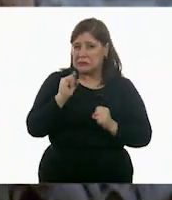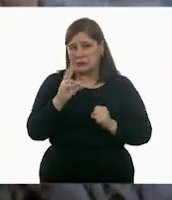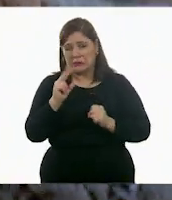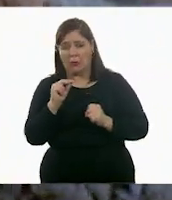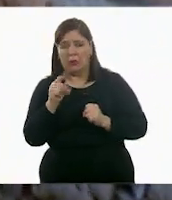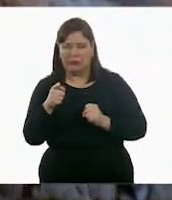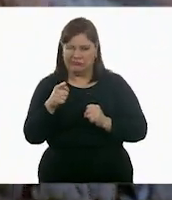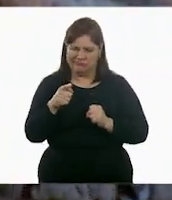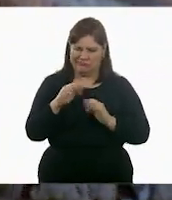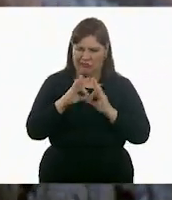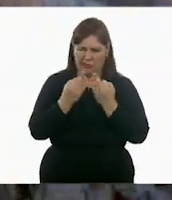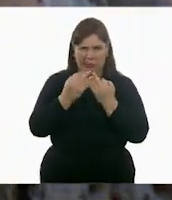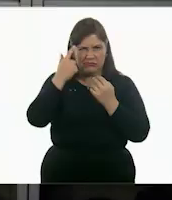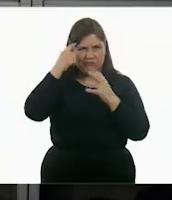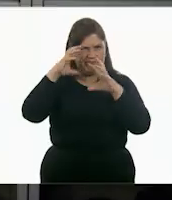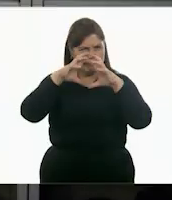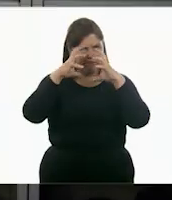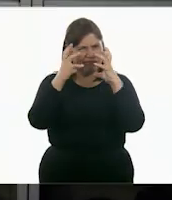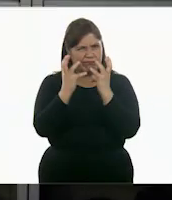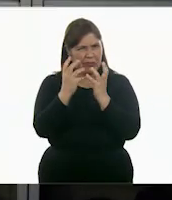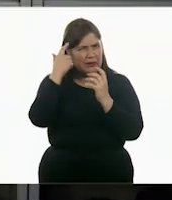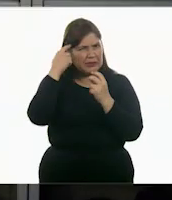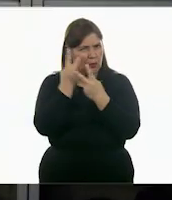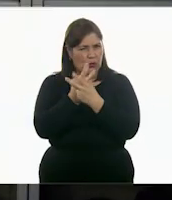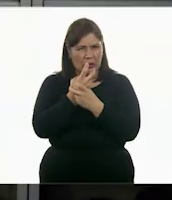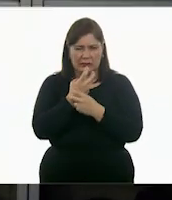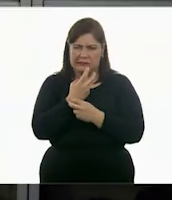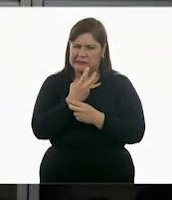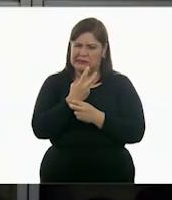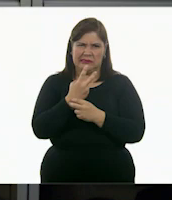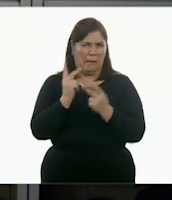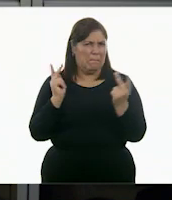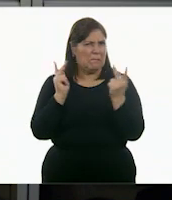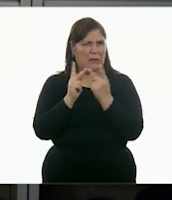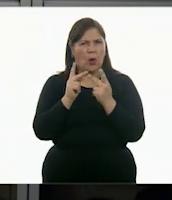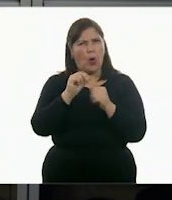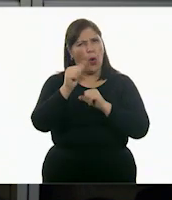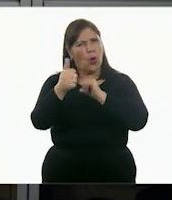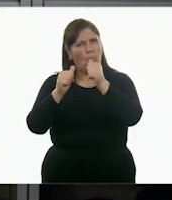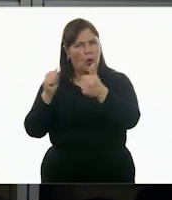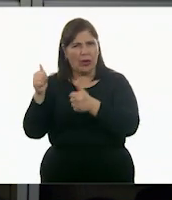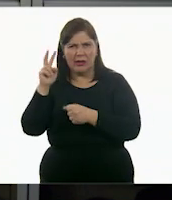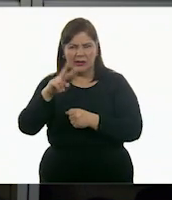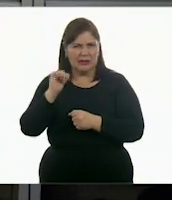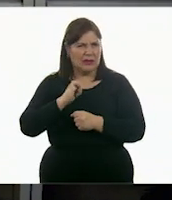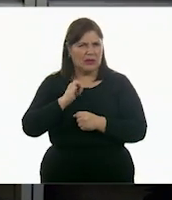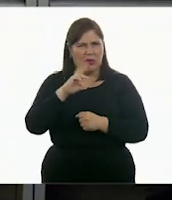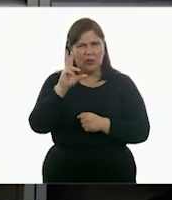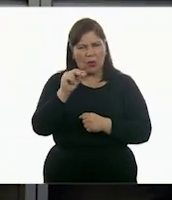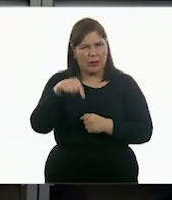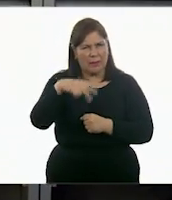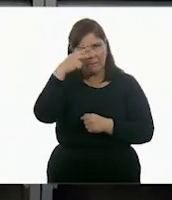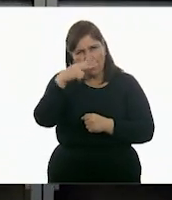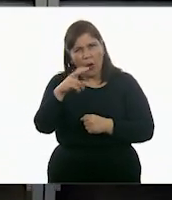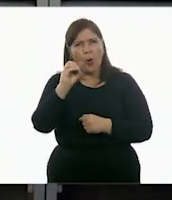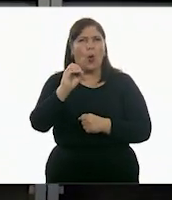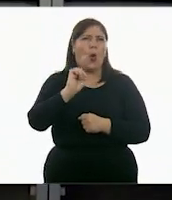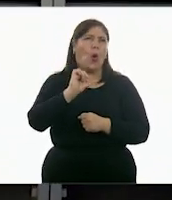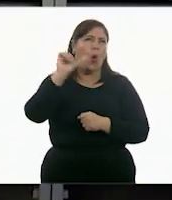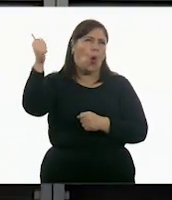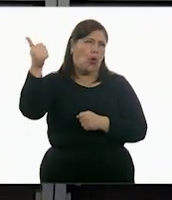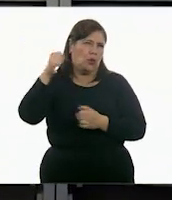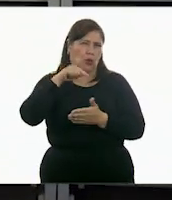cráneo de este primer descubrimiento no se parecía a otros esqueletos realmente antiguos de México o del resto de